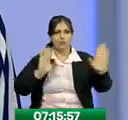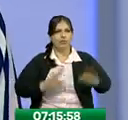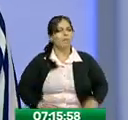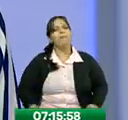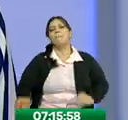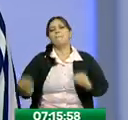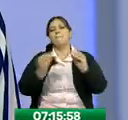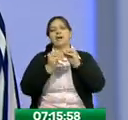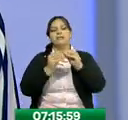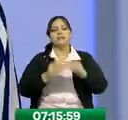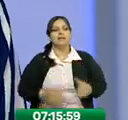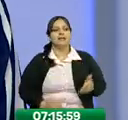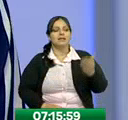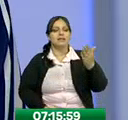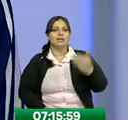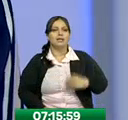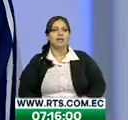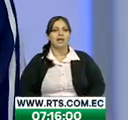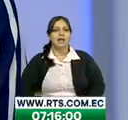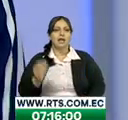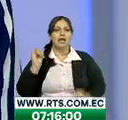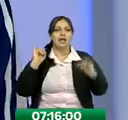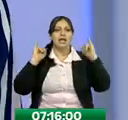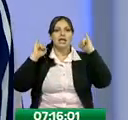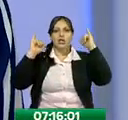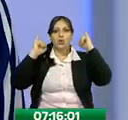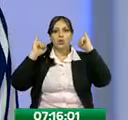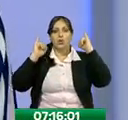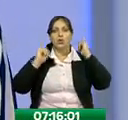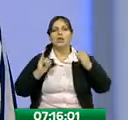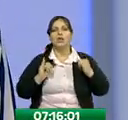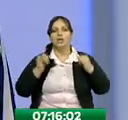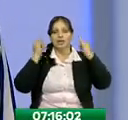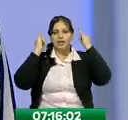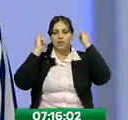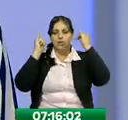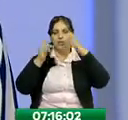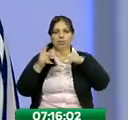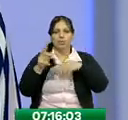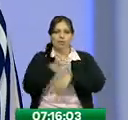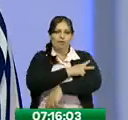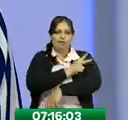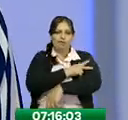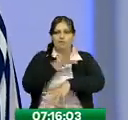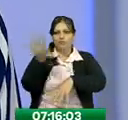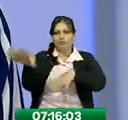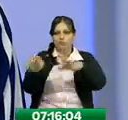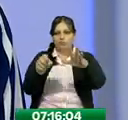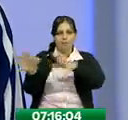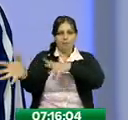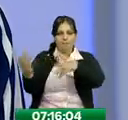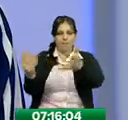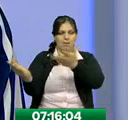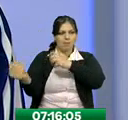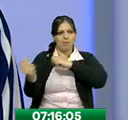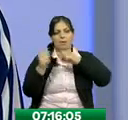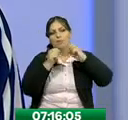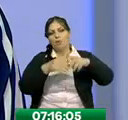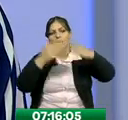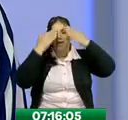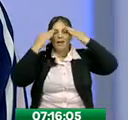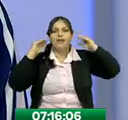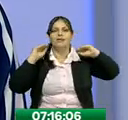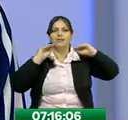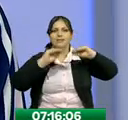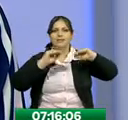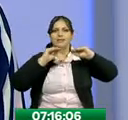escuelas puedan, además de dar la parte técnica, la parte futbolística, puedan construir mejores seres humanos, ¿no?